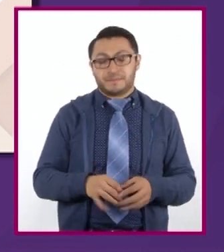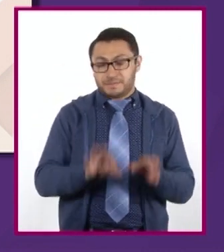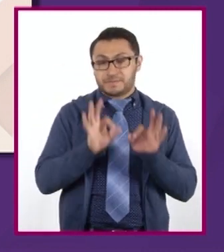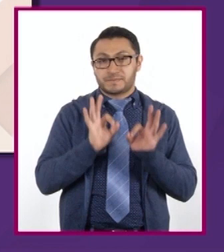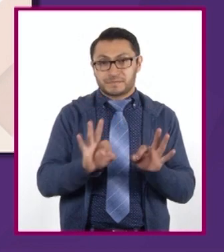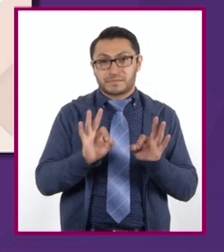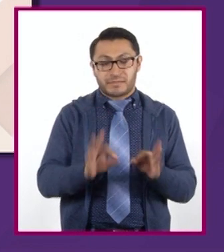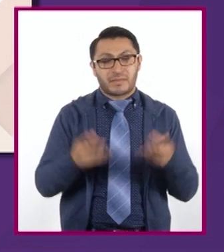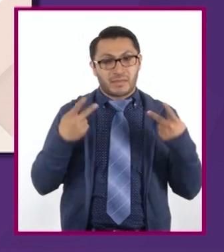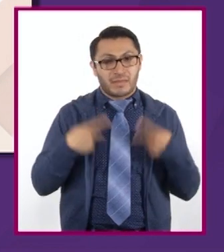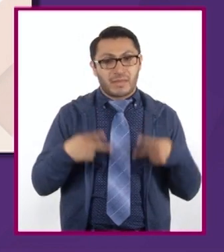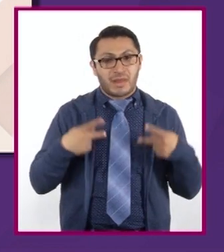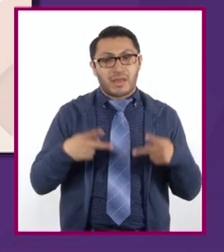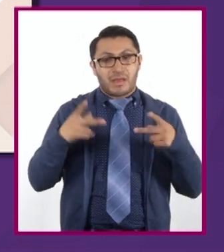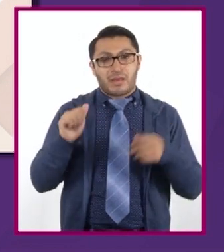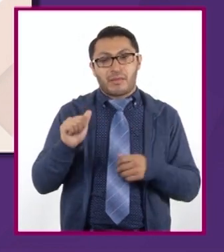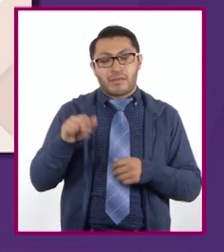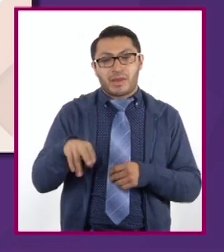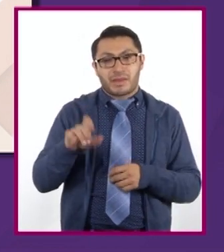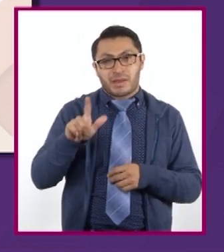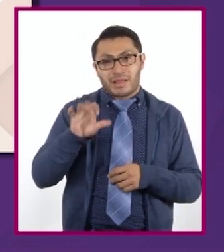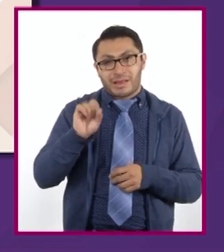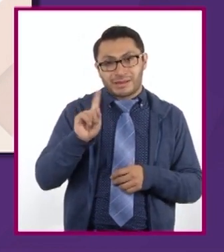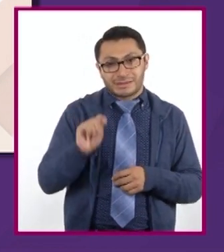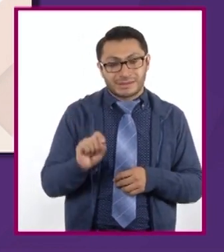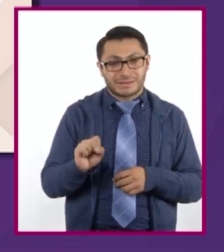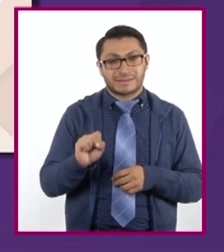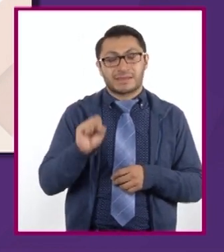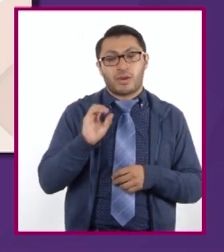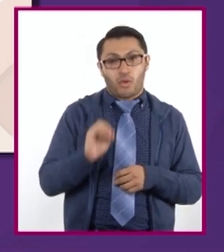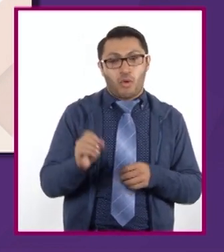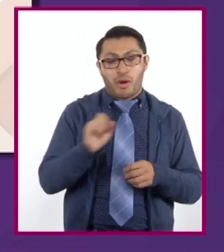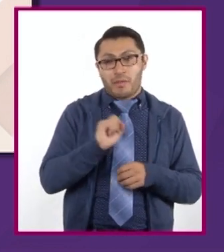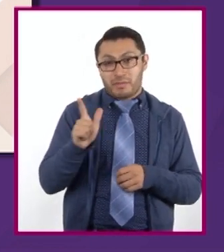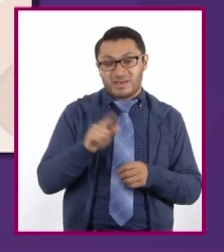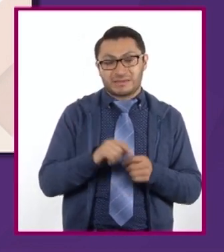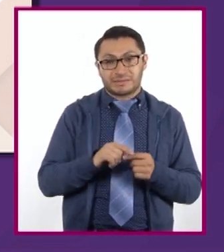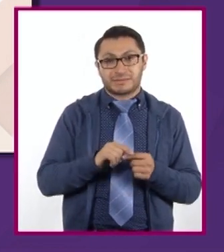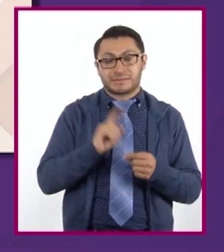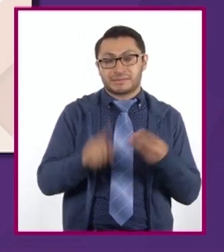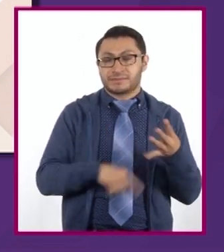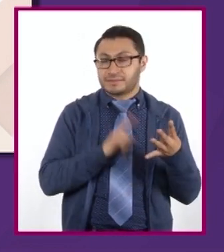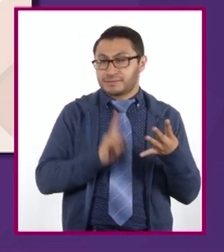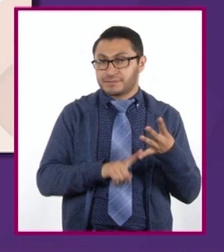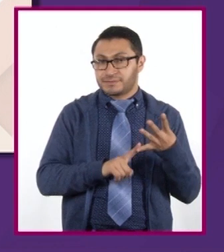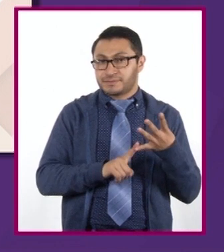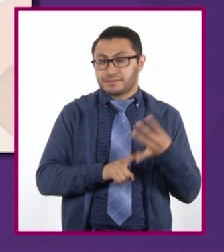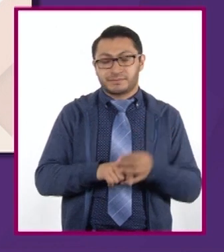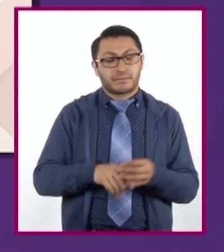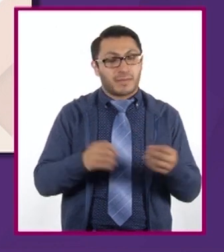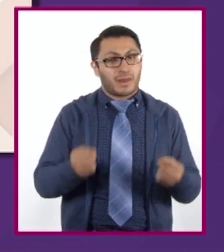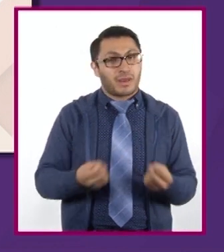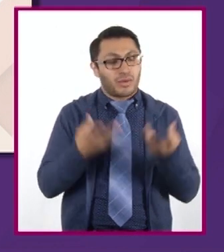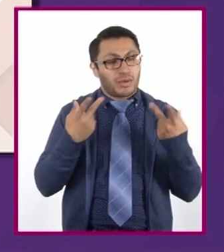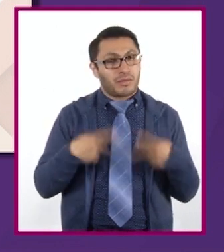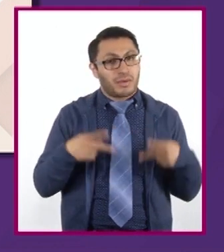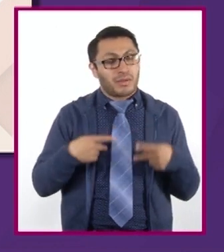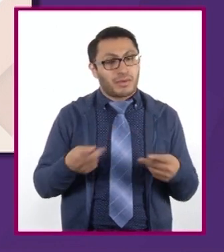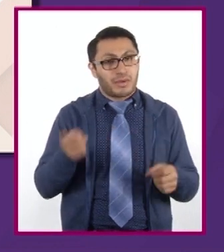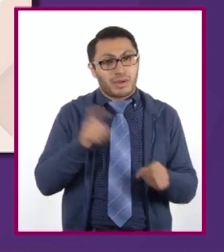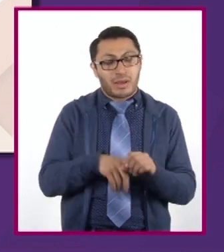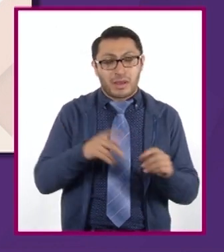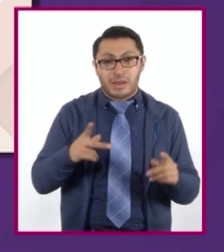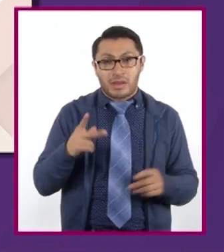Correcto. Los panelistas o expertos. Número 4. ¿Cuántos intervienen en el panel